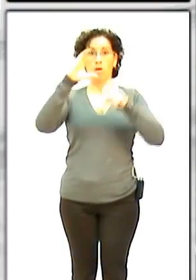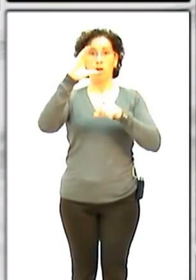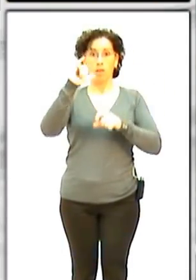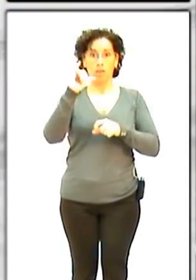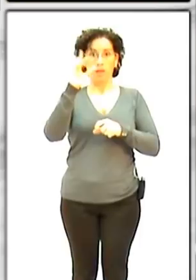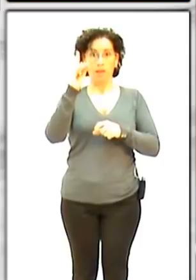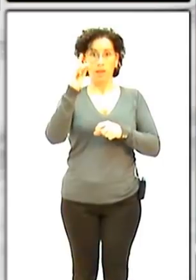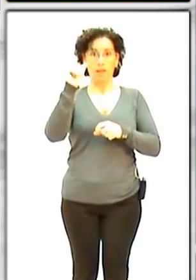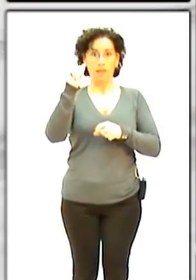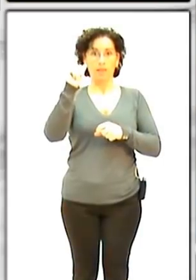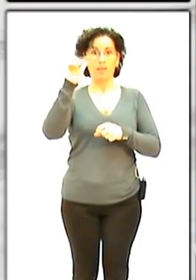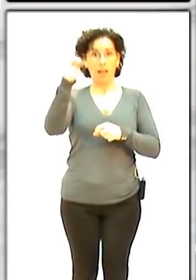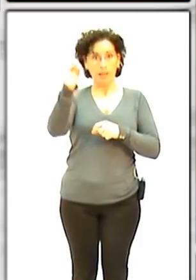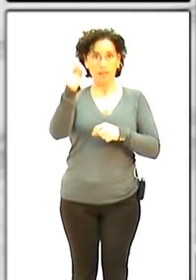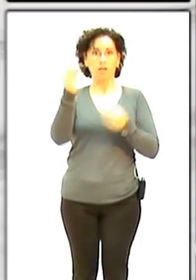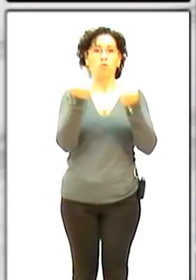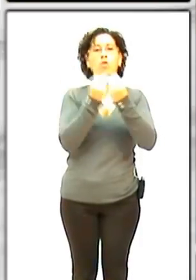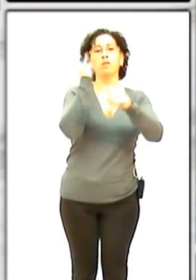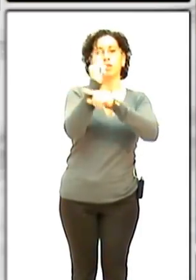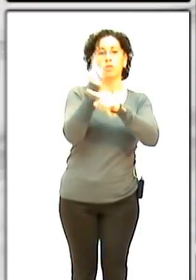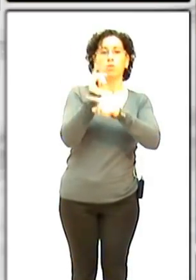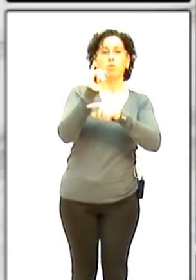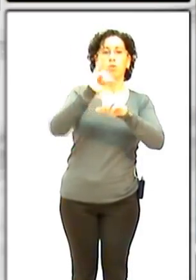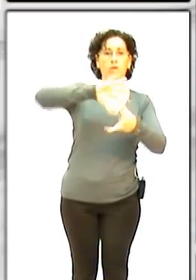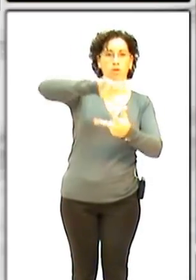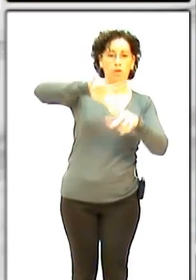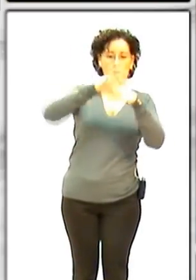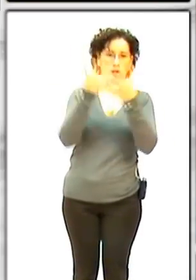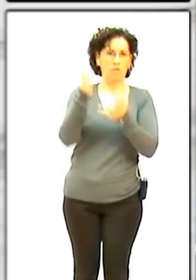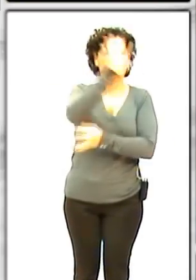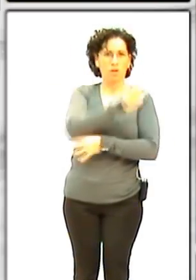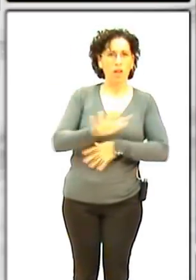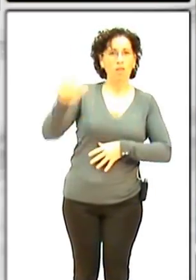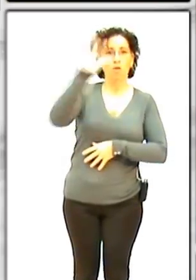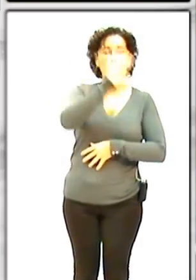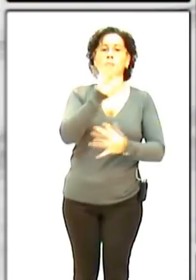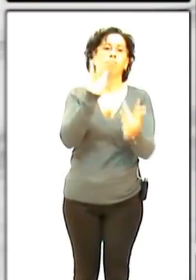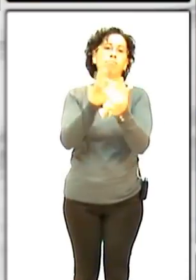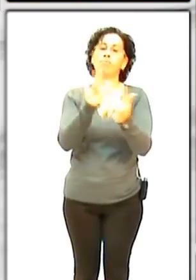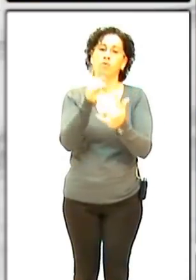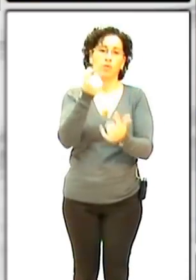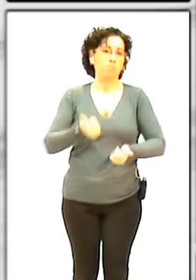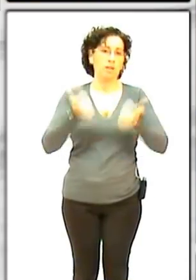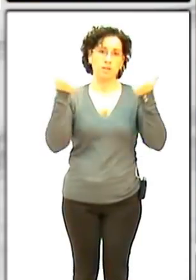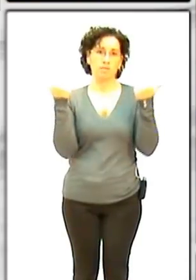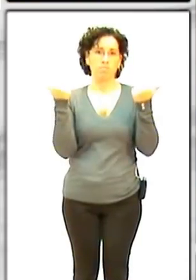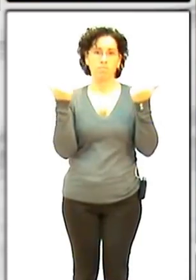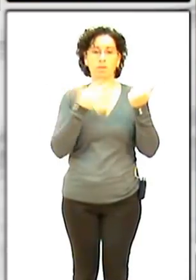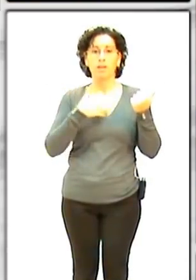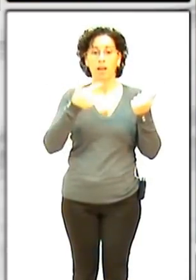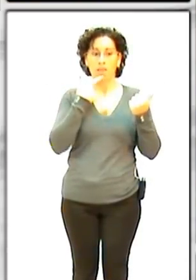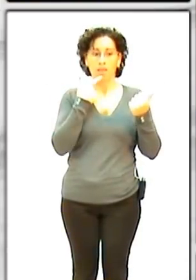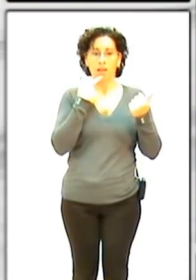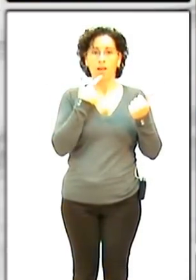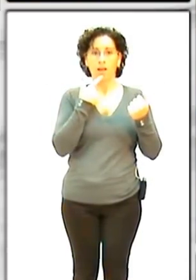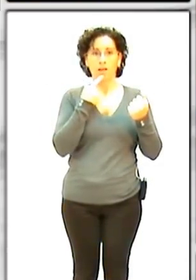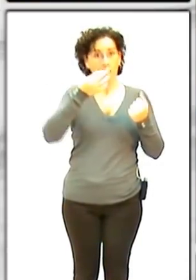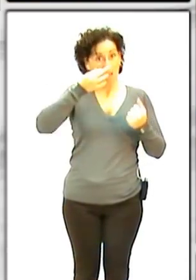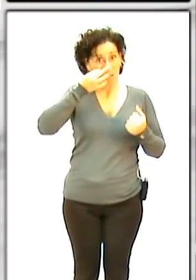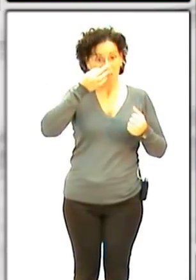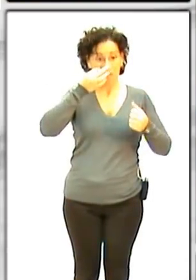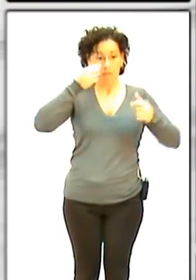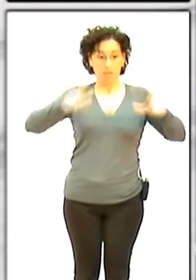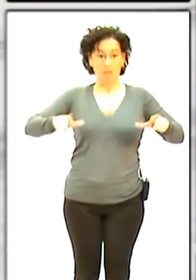Instituto Geográfico Nacional y otras instituciones cartográficas. Es decir, cómo el potencial que existe en